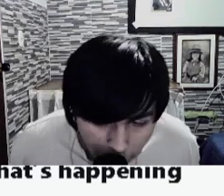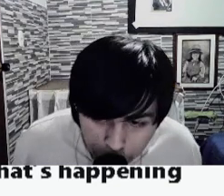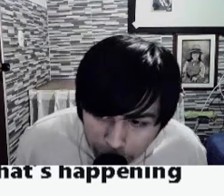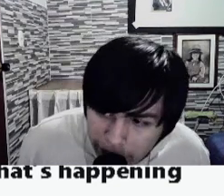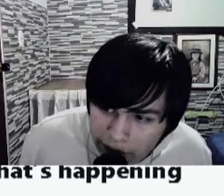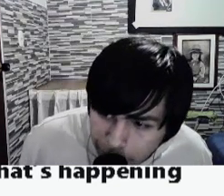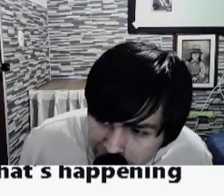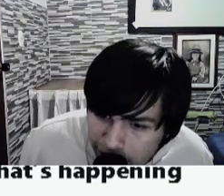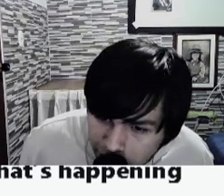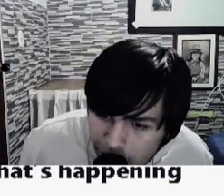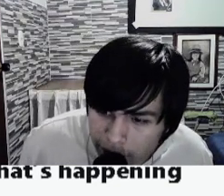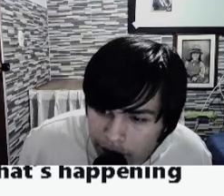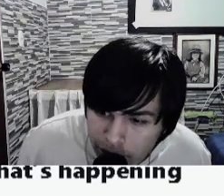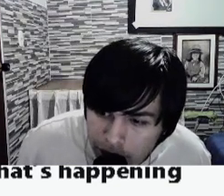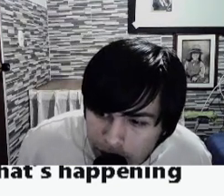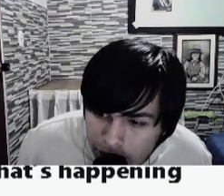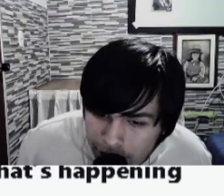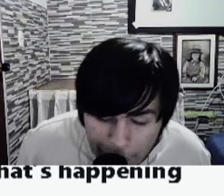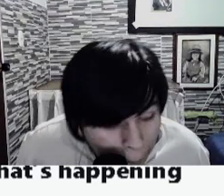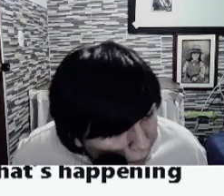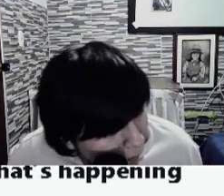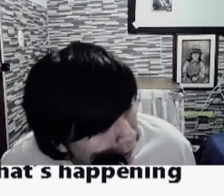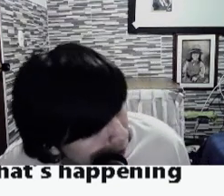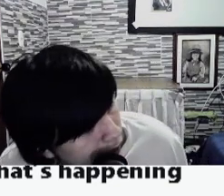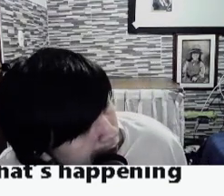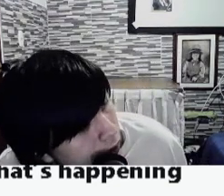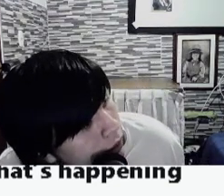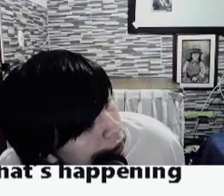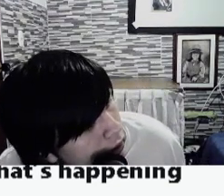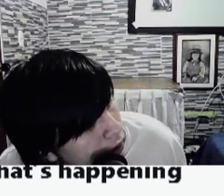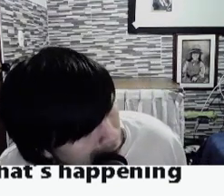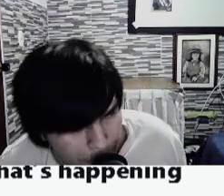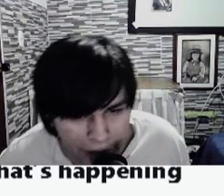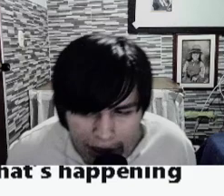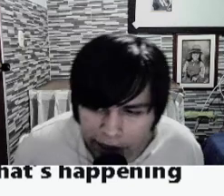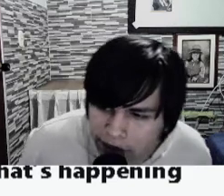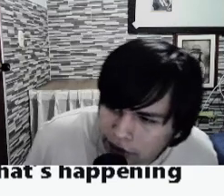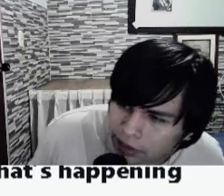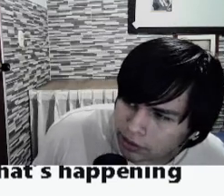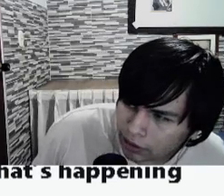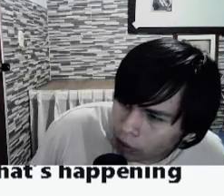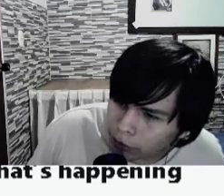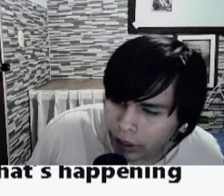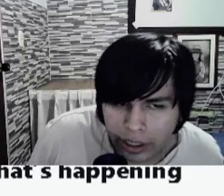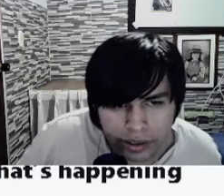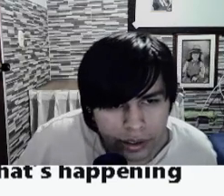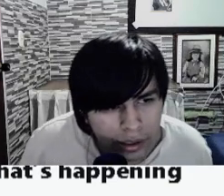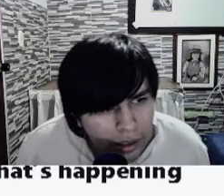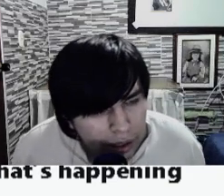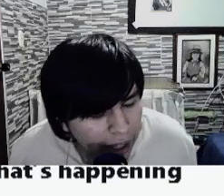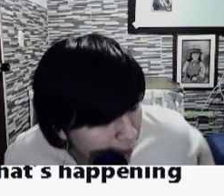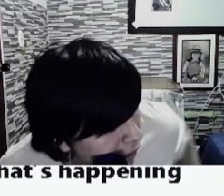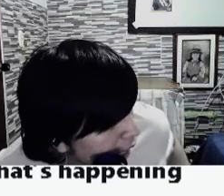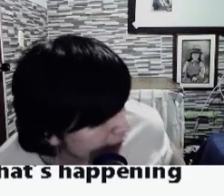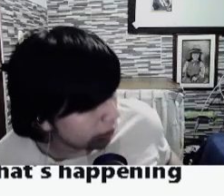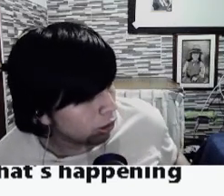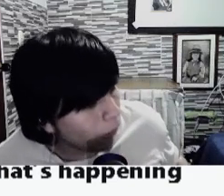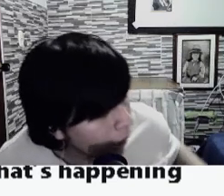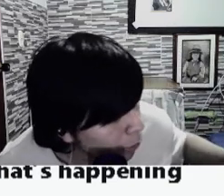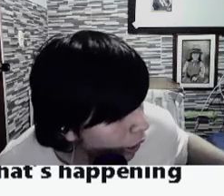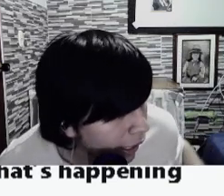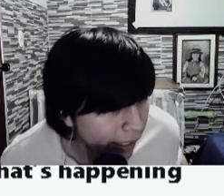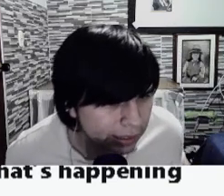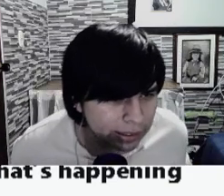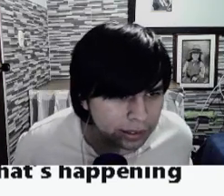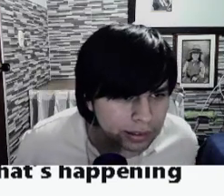no hay mujeres en la mesa directiva qué paridad qué paridad existe si no hay mujeres qué equidad no